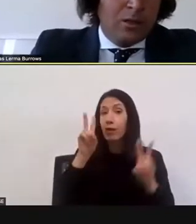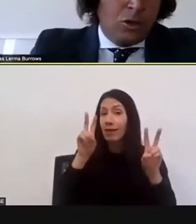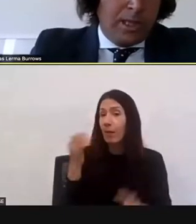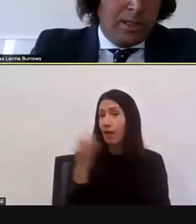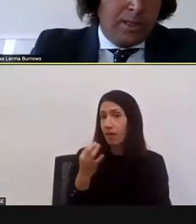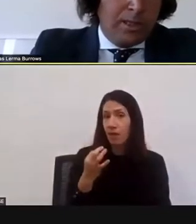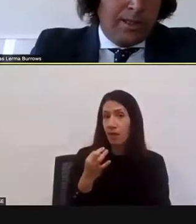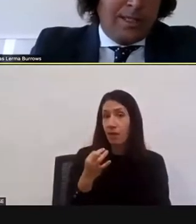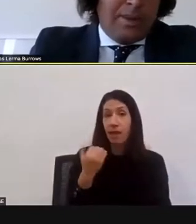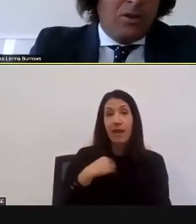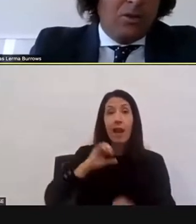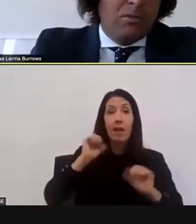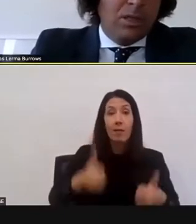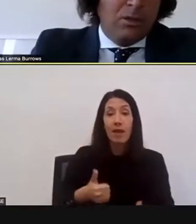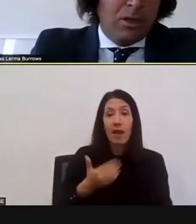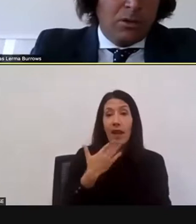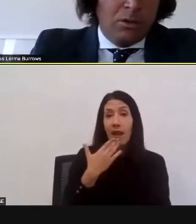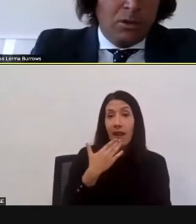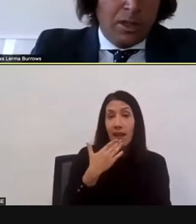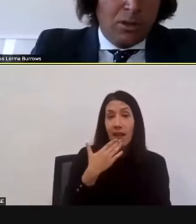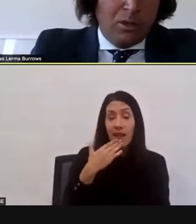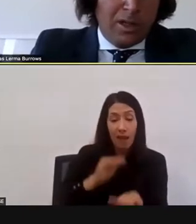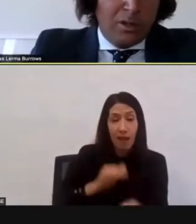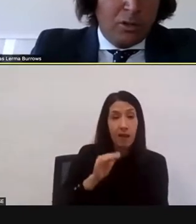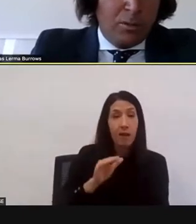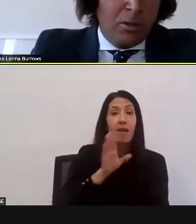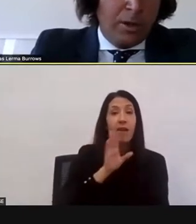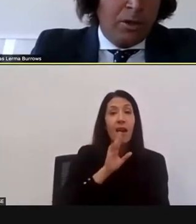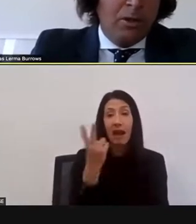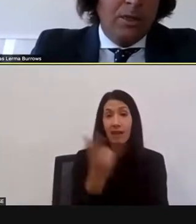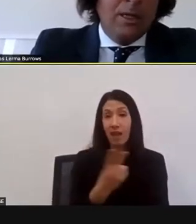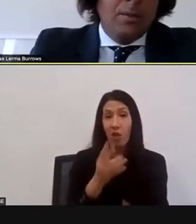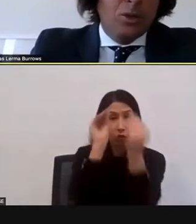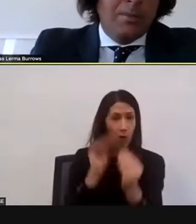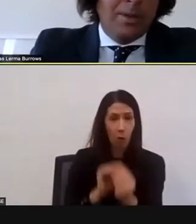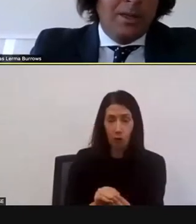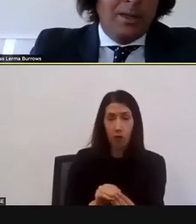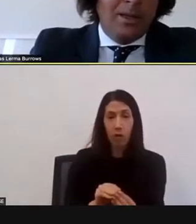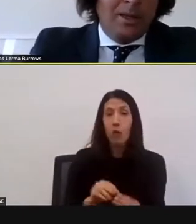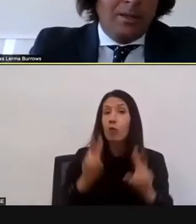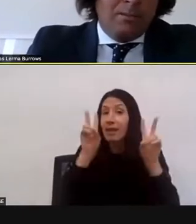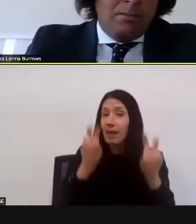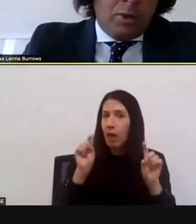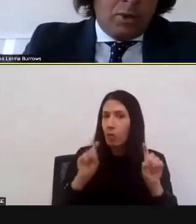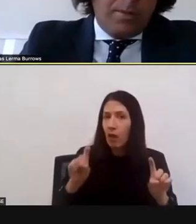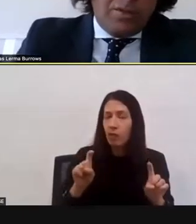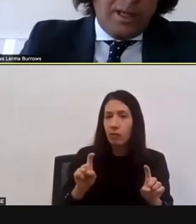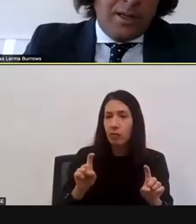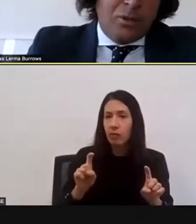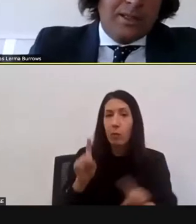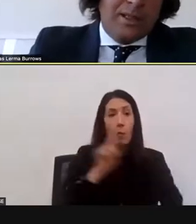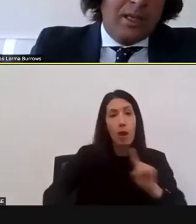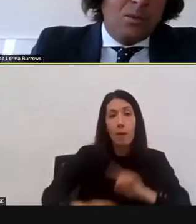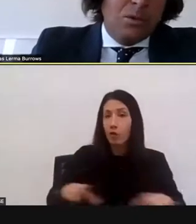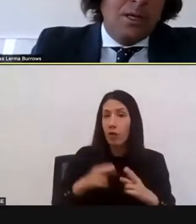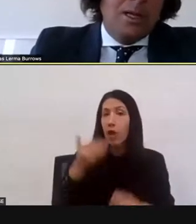los jóvenes y desde pequeño. Estoy de acuerdo con todo lo que ha dicho tanto Francisco como Gregorio, pero es un tema, un problema social importante